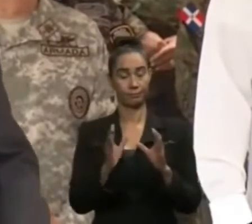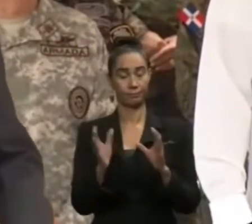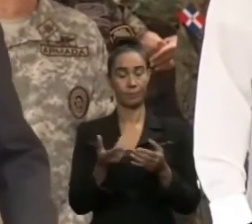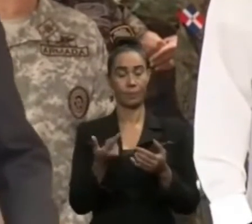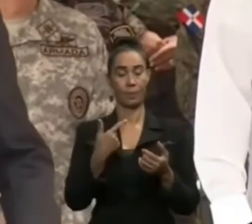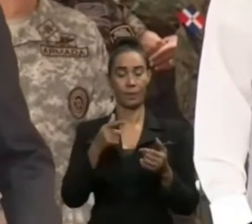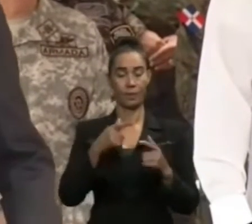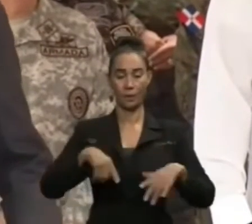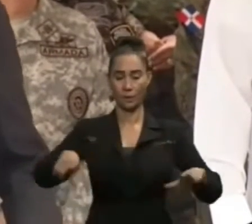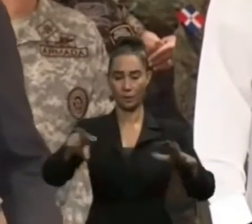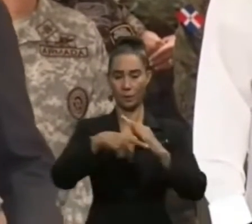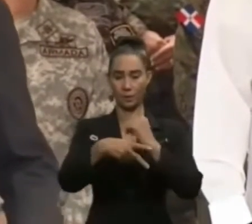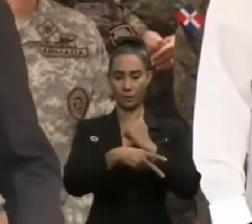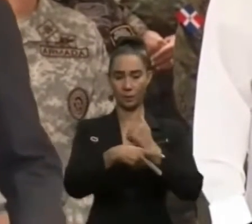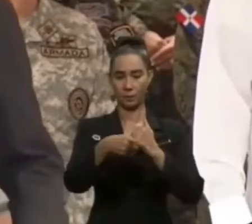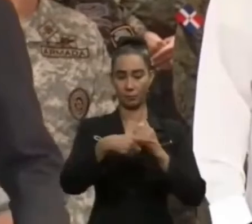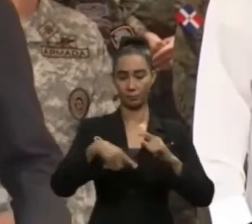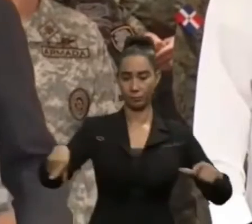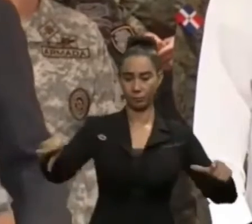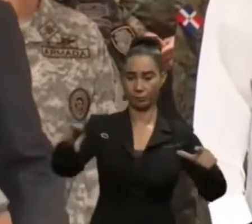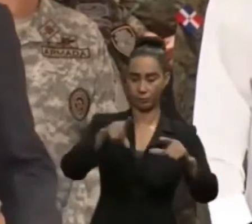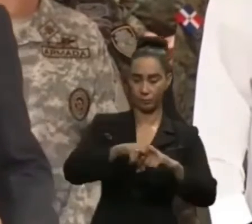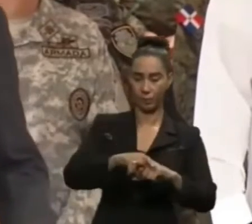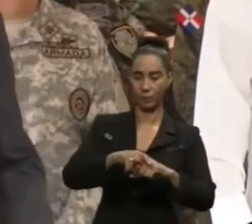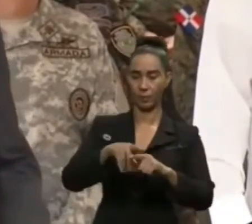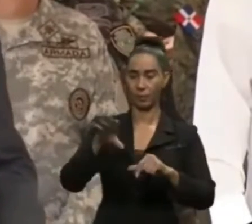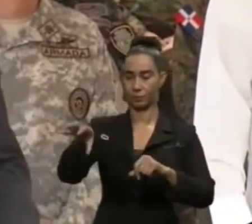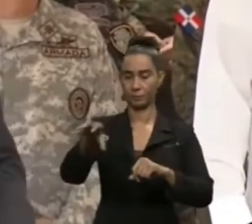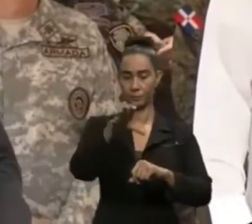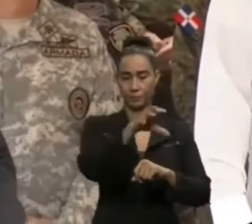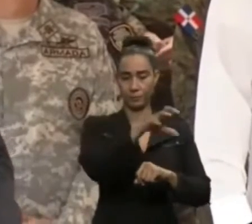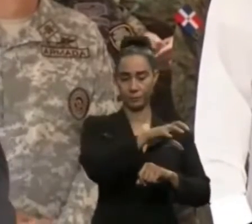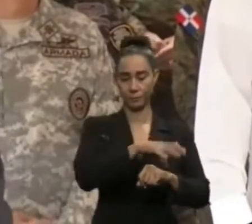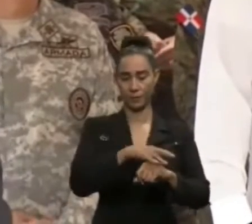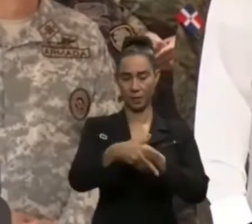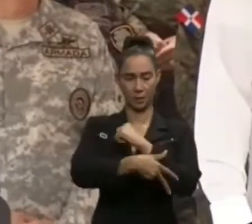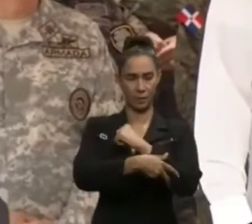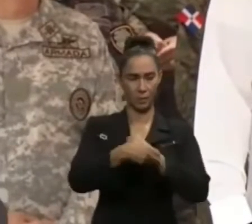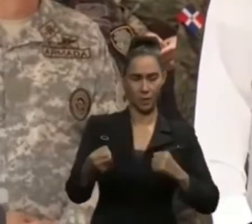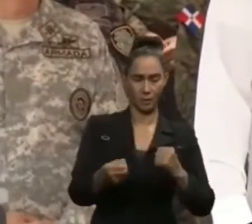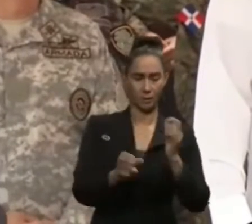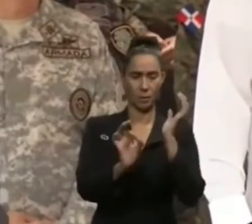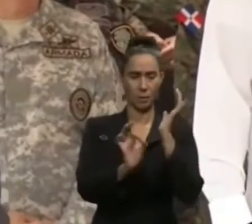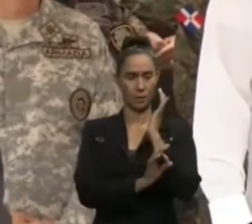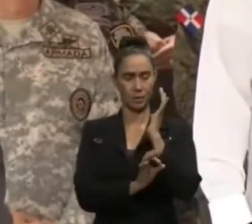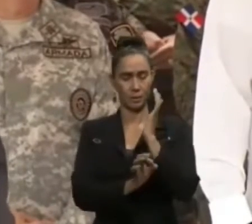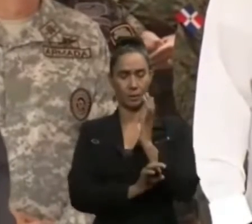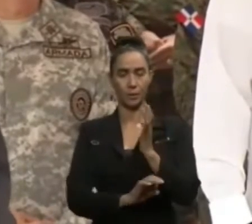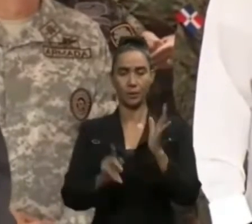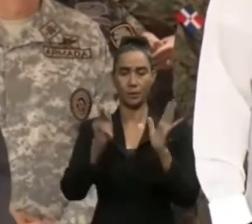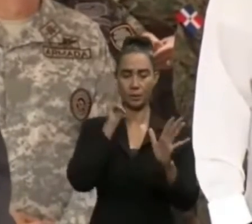en nuestros barrios, en nuestros sectores, llevando intranquilidad,